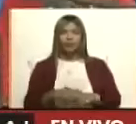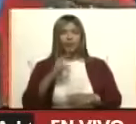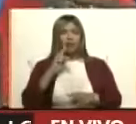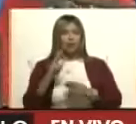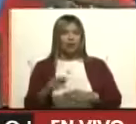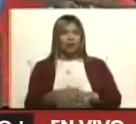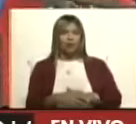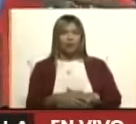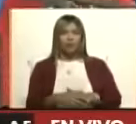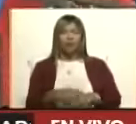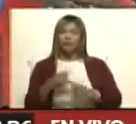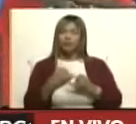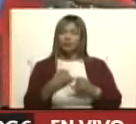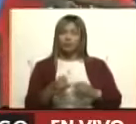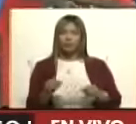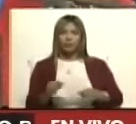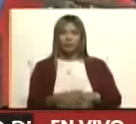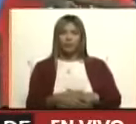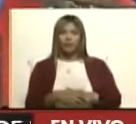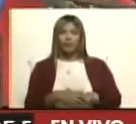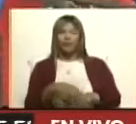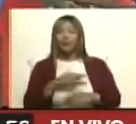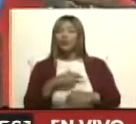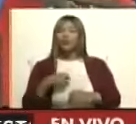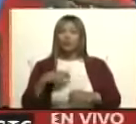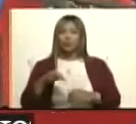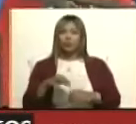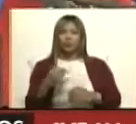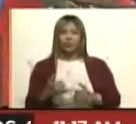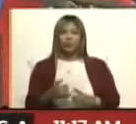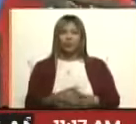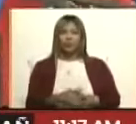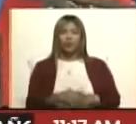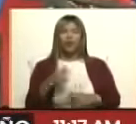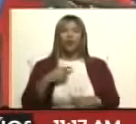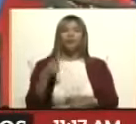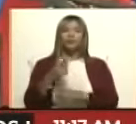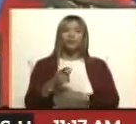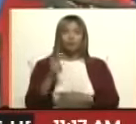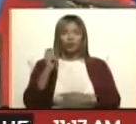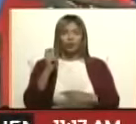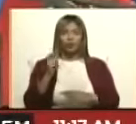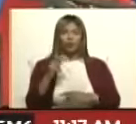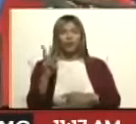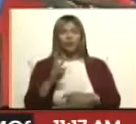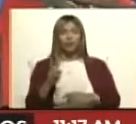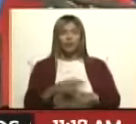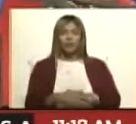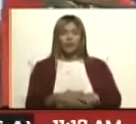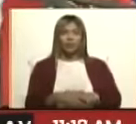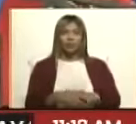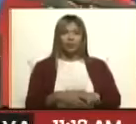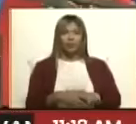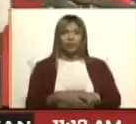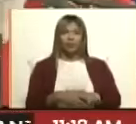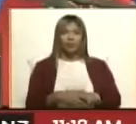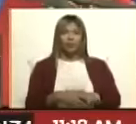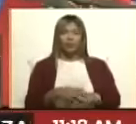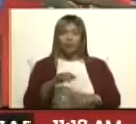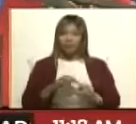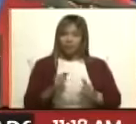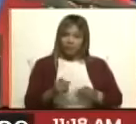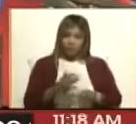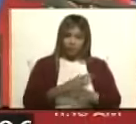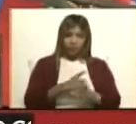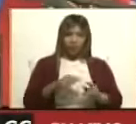nuestra independencia. Nosotros aquí, y como lo establece la Constitución de la República Bolivariana de Venezuela, desde el preámbulo